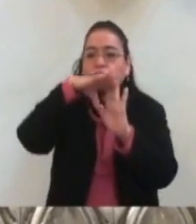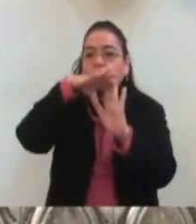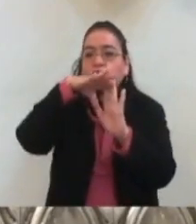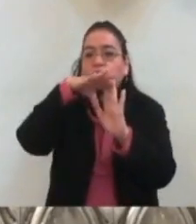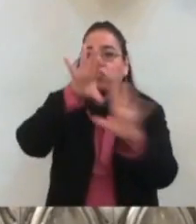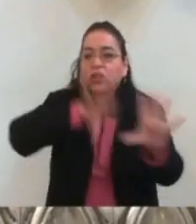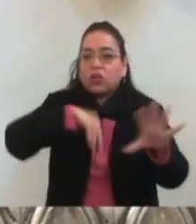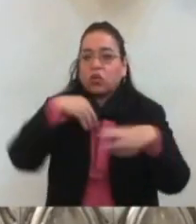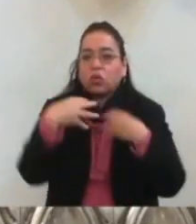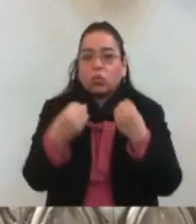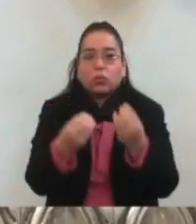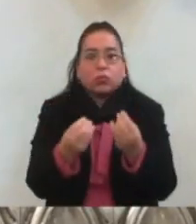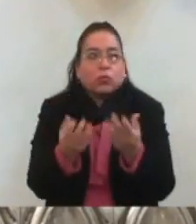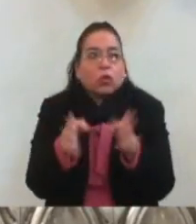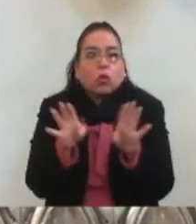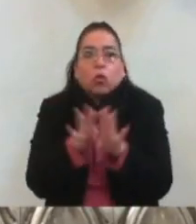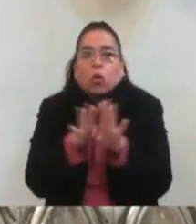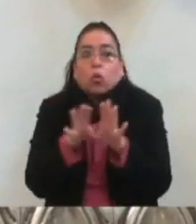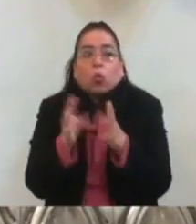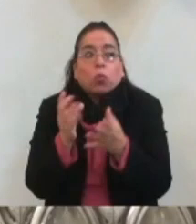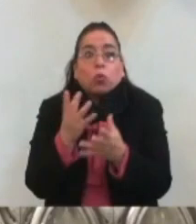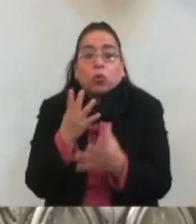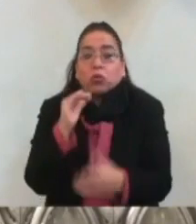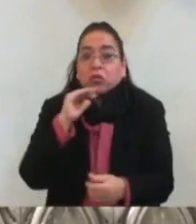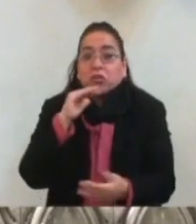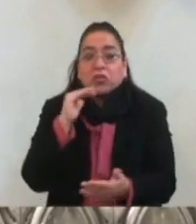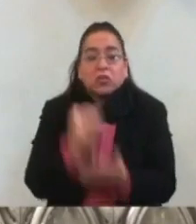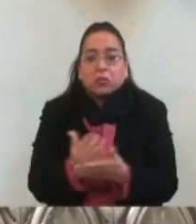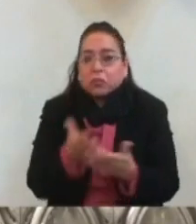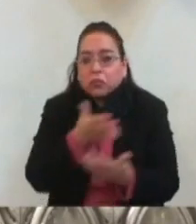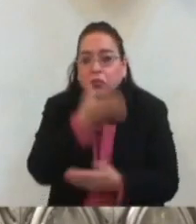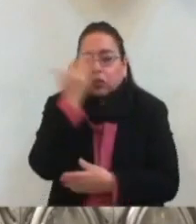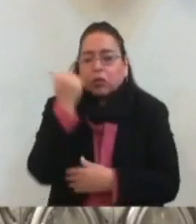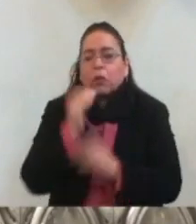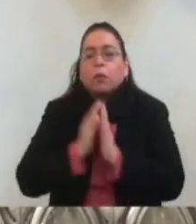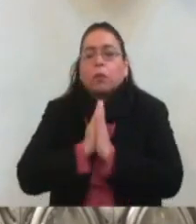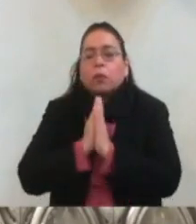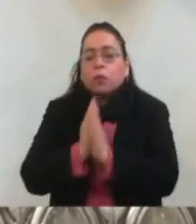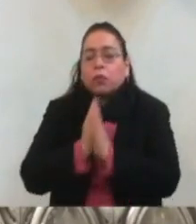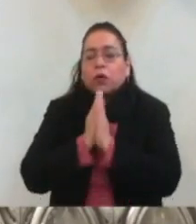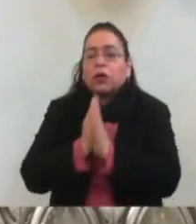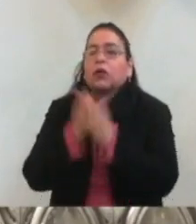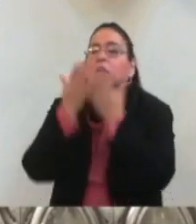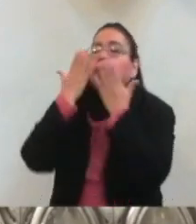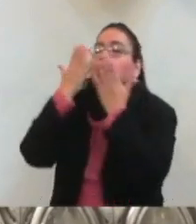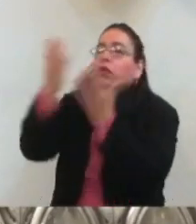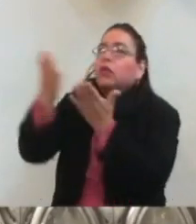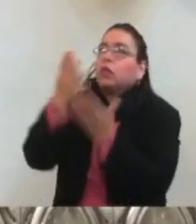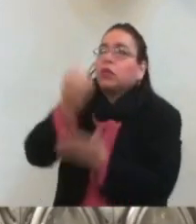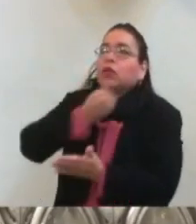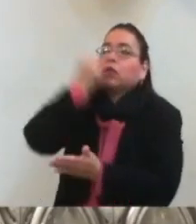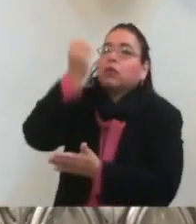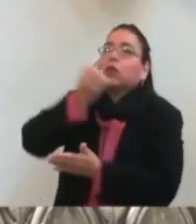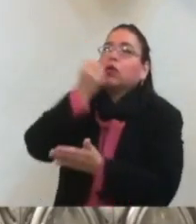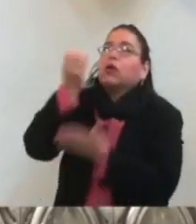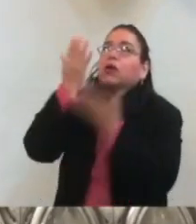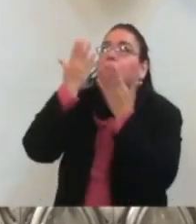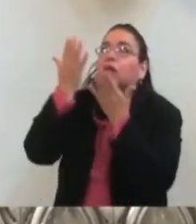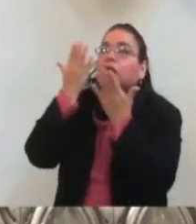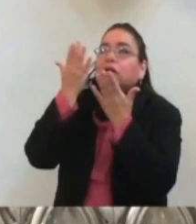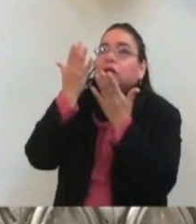por eso pedimos pedimos fervientemente a dios para que